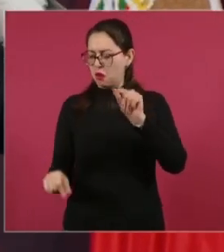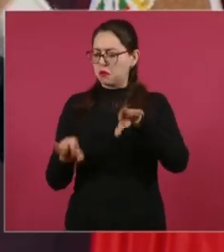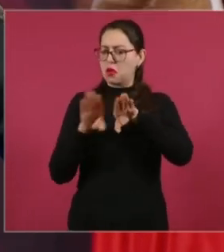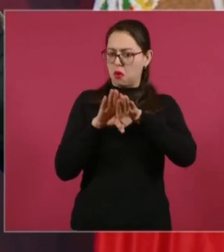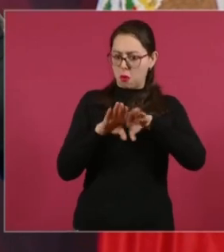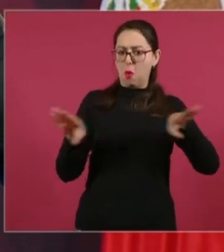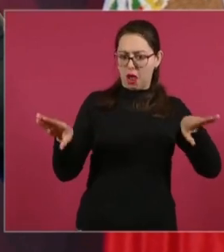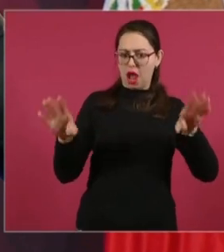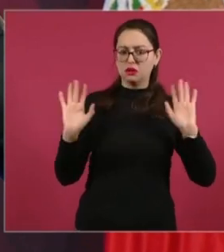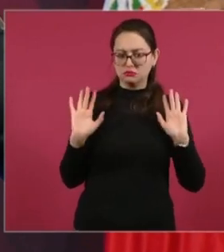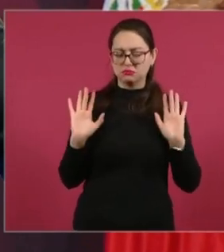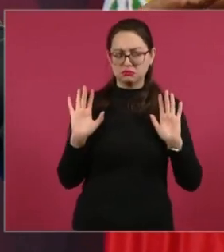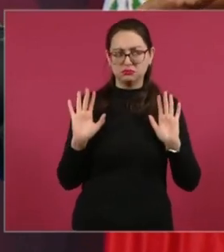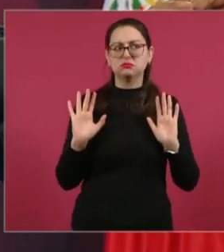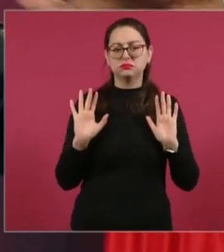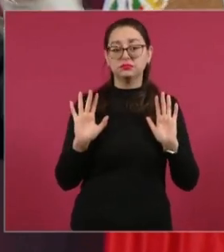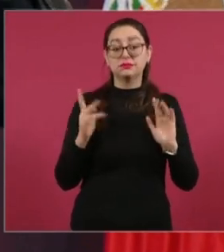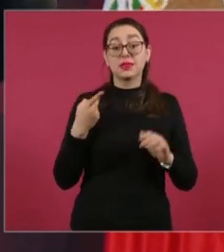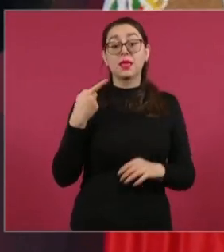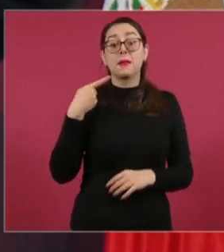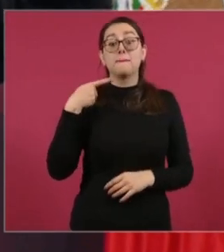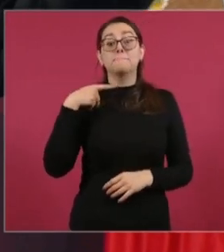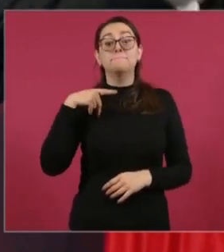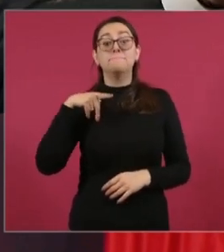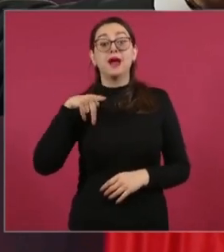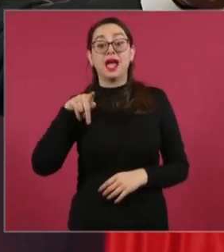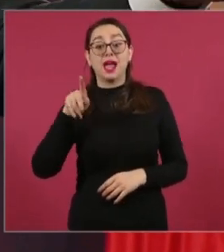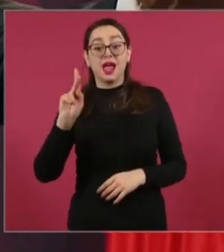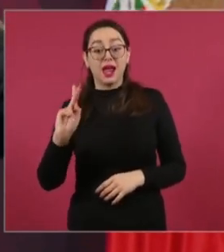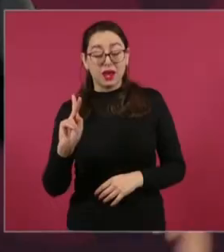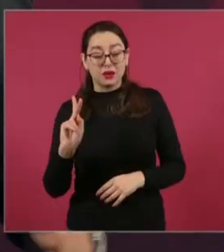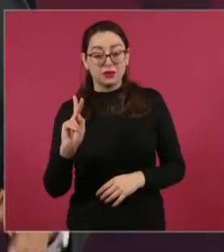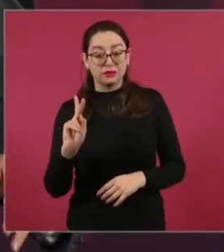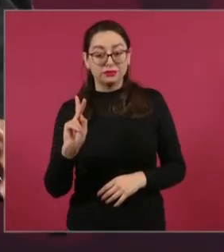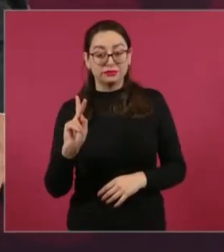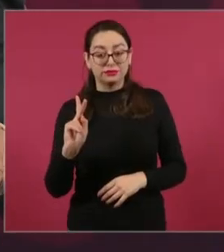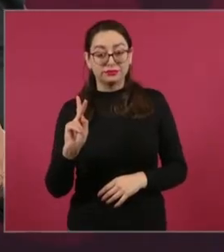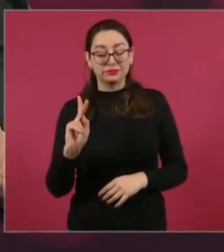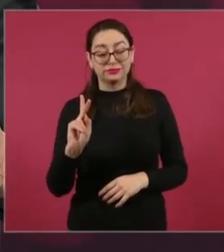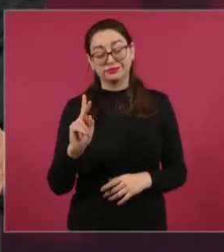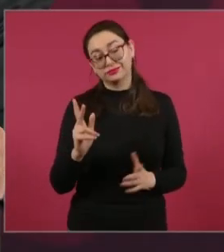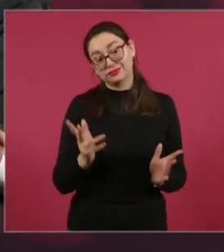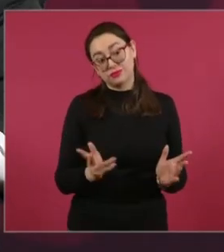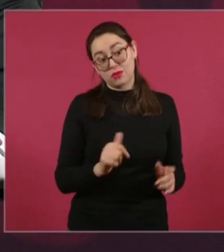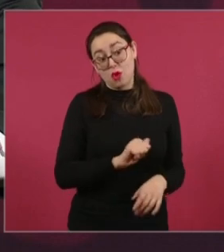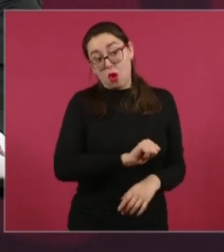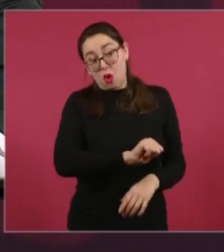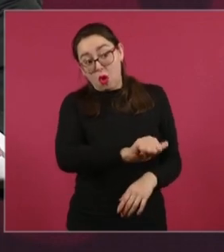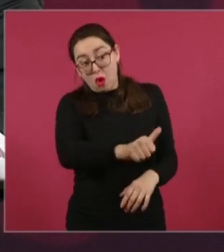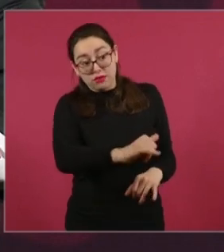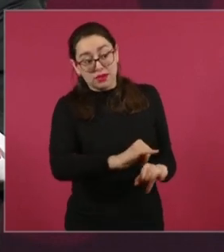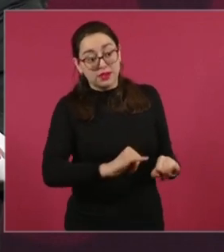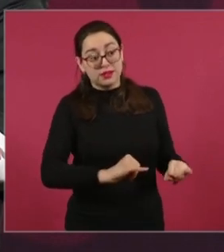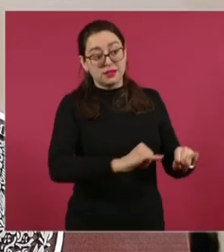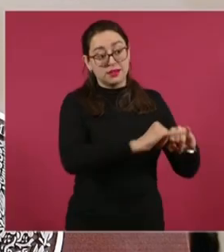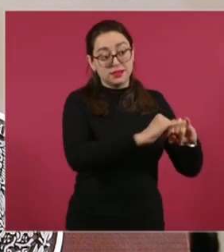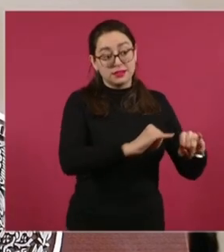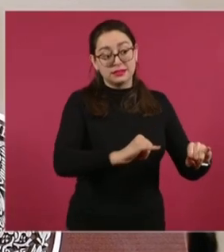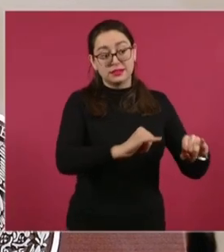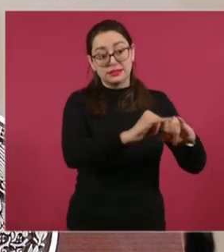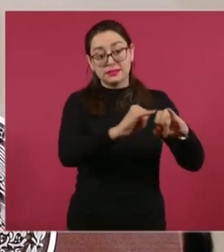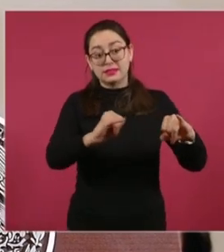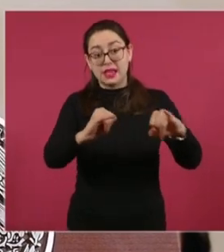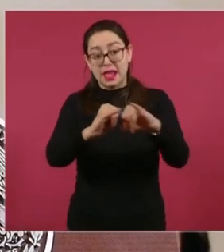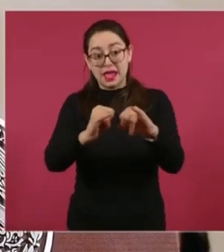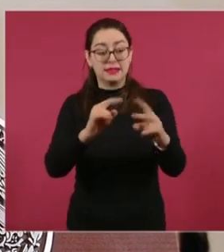Sin embargo, los aparatos que tienen desde hace tiempo, las